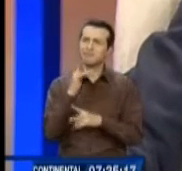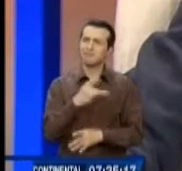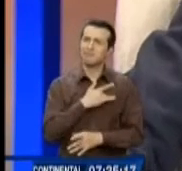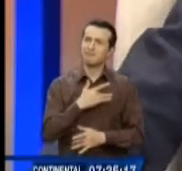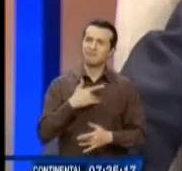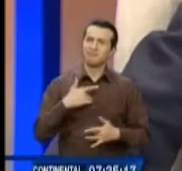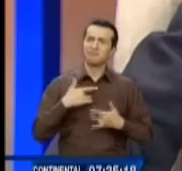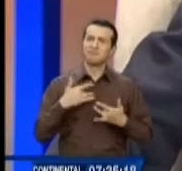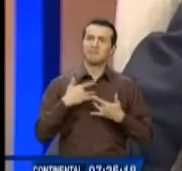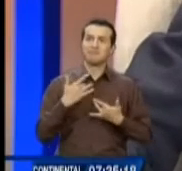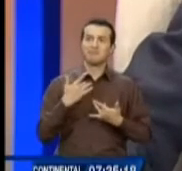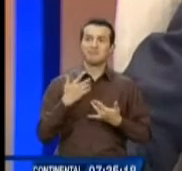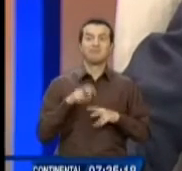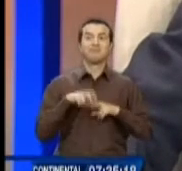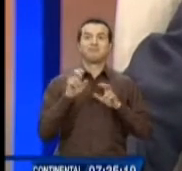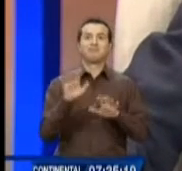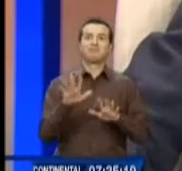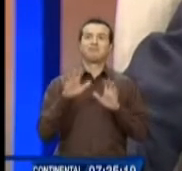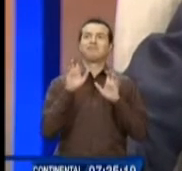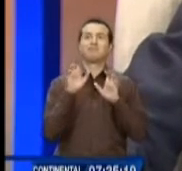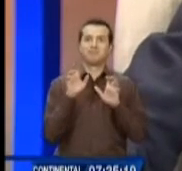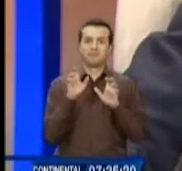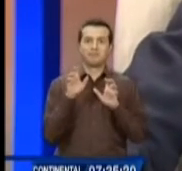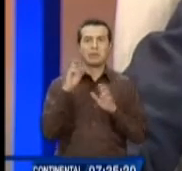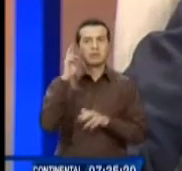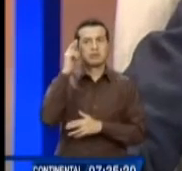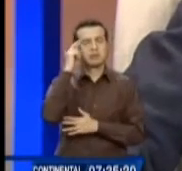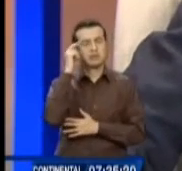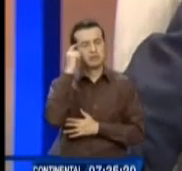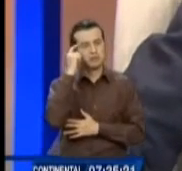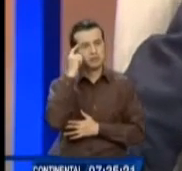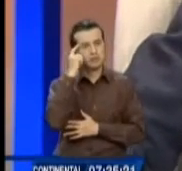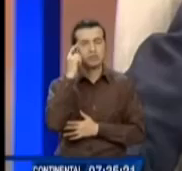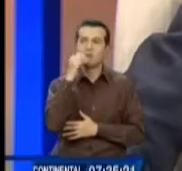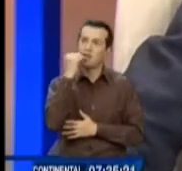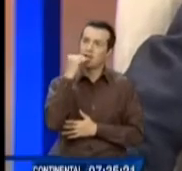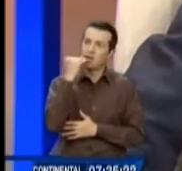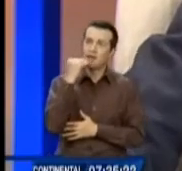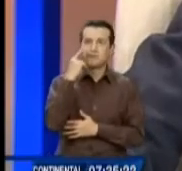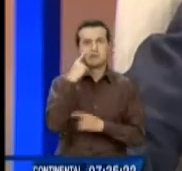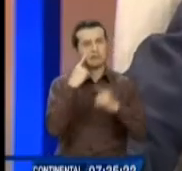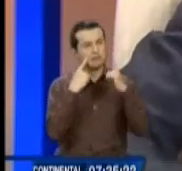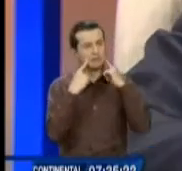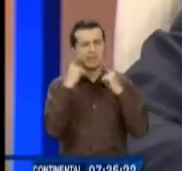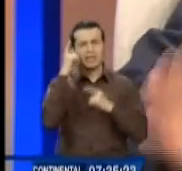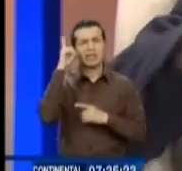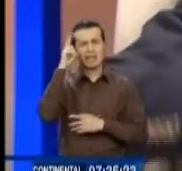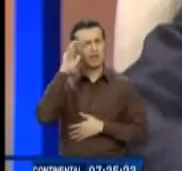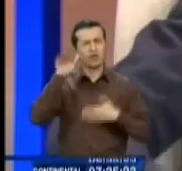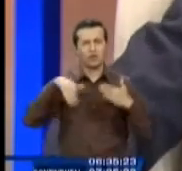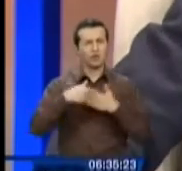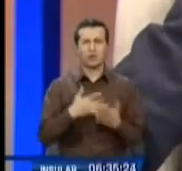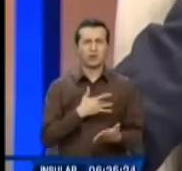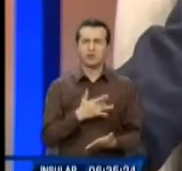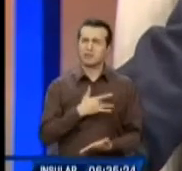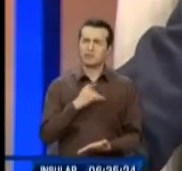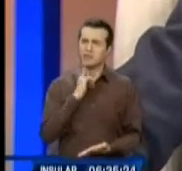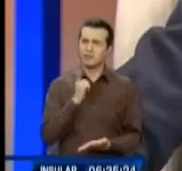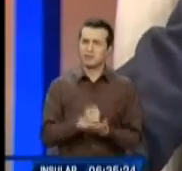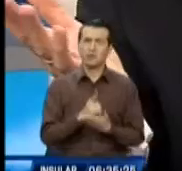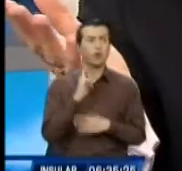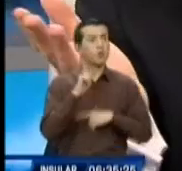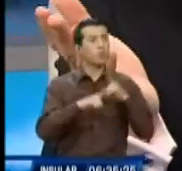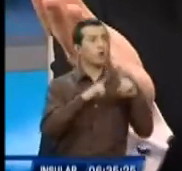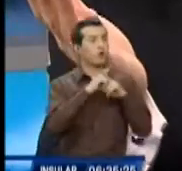película que te hace saltar del asiento, que te hace reflexionar, que te hace reír, que te hace llorar. Creo que pasa por todo eso. Bueno, ¿y cuándo ya el